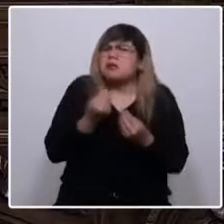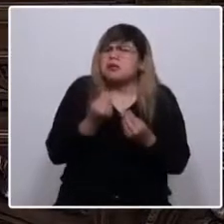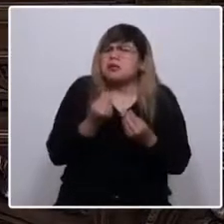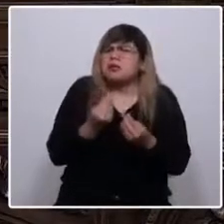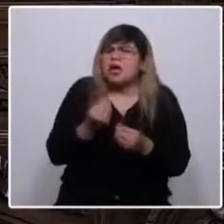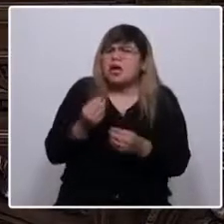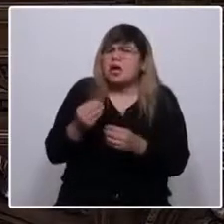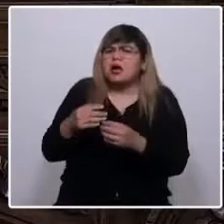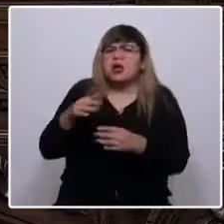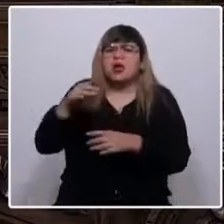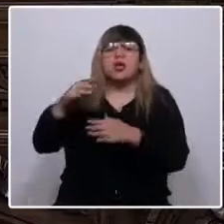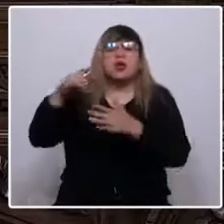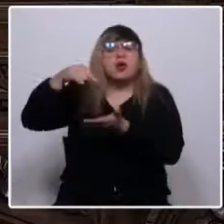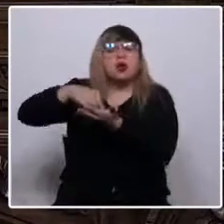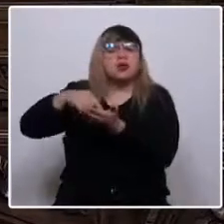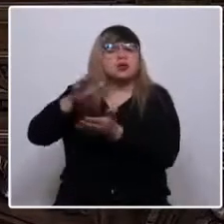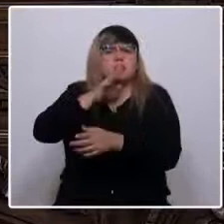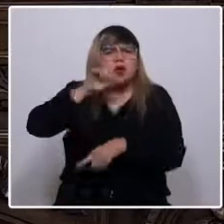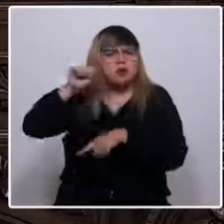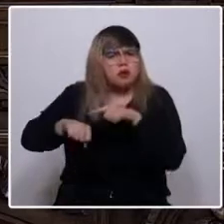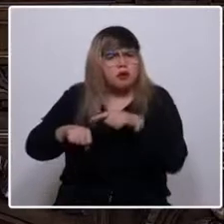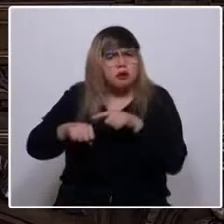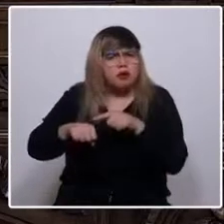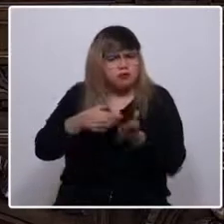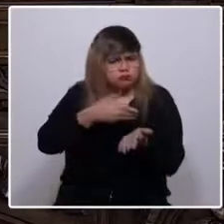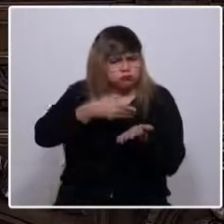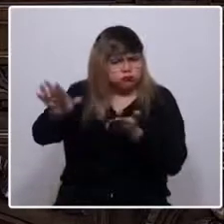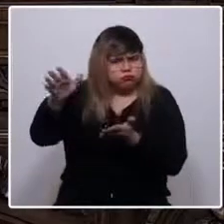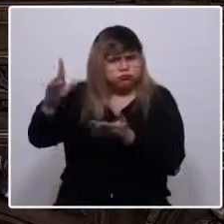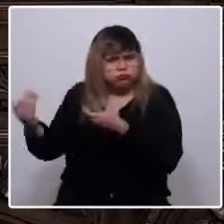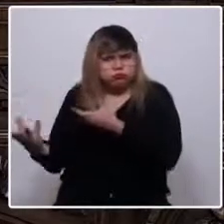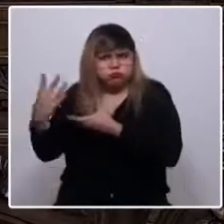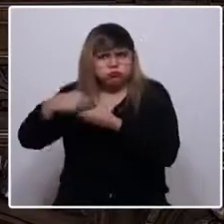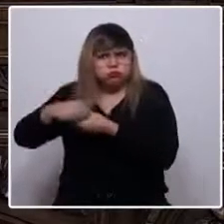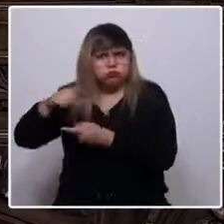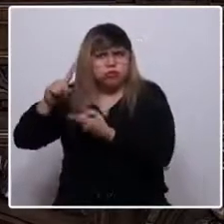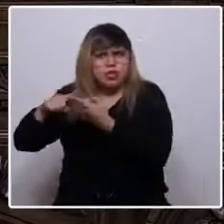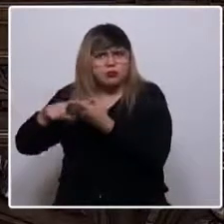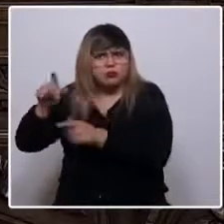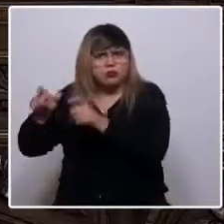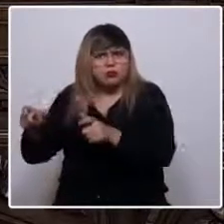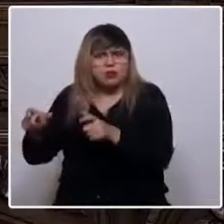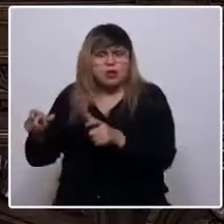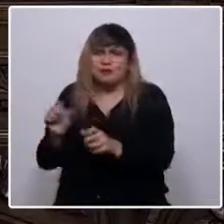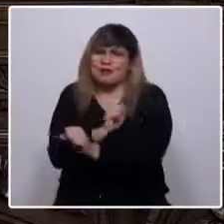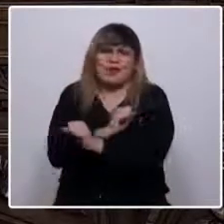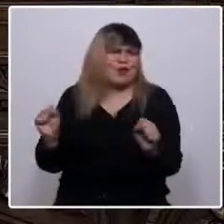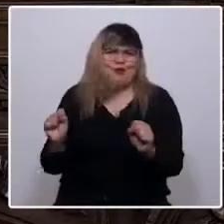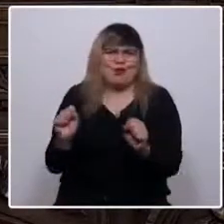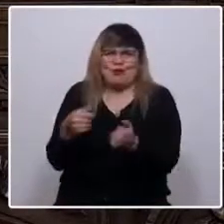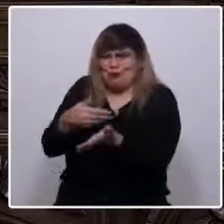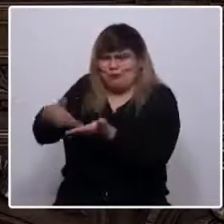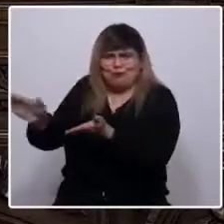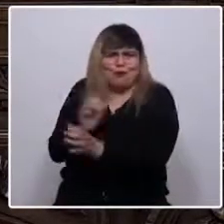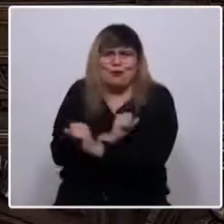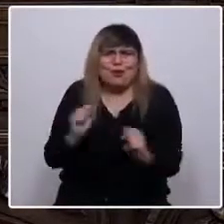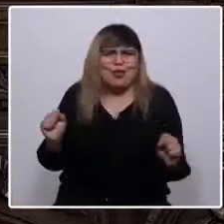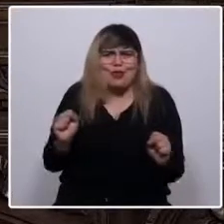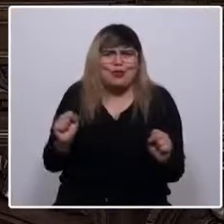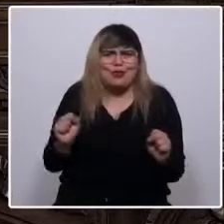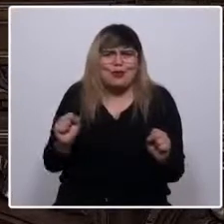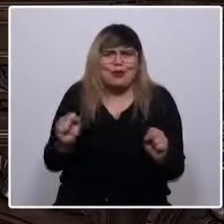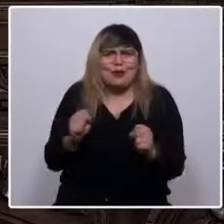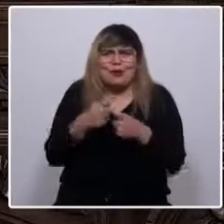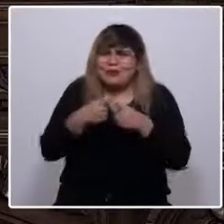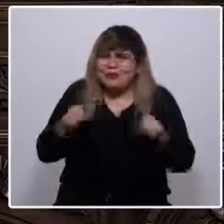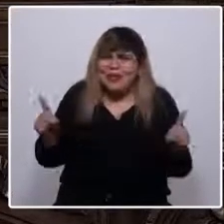aprueba vamos a desechar la participación no no podemos desechar la participación por el contrario